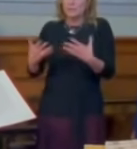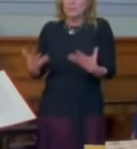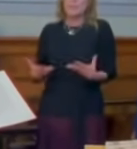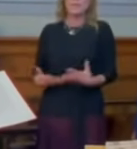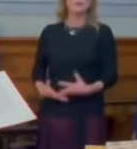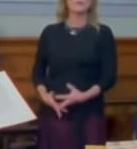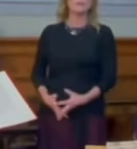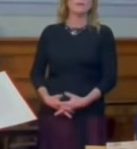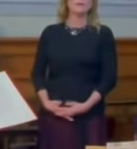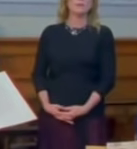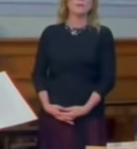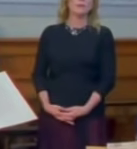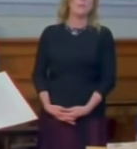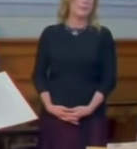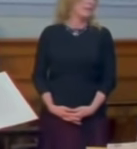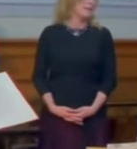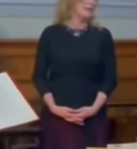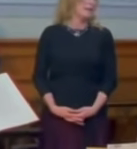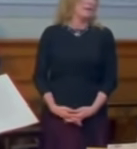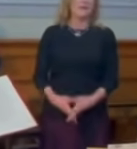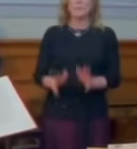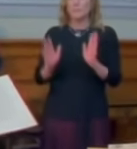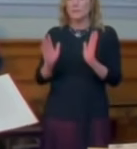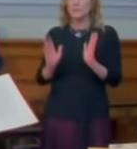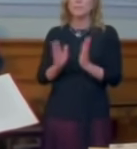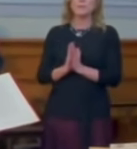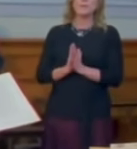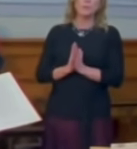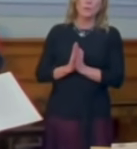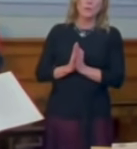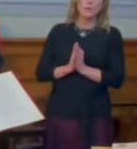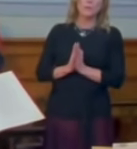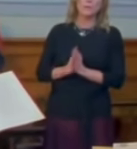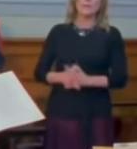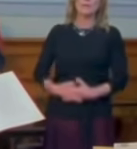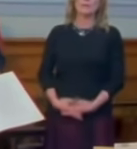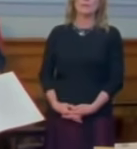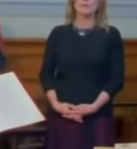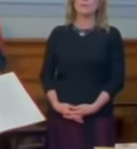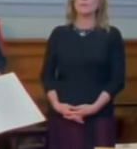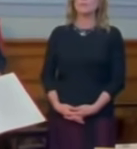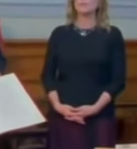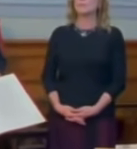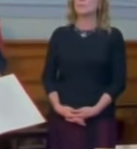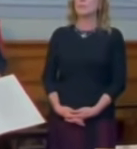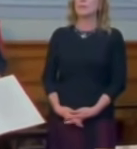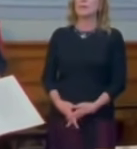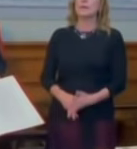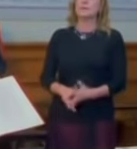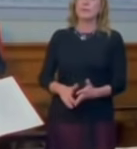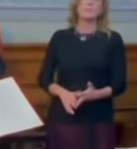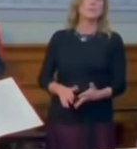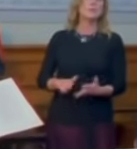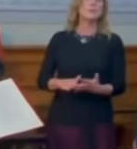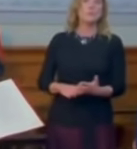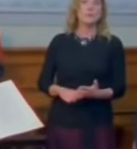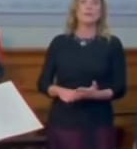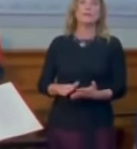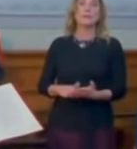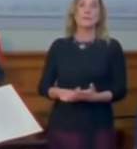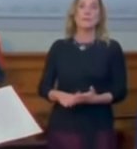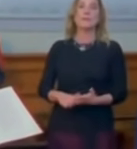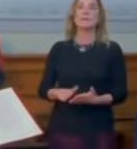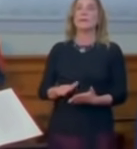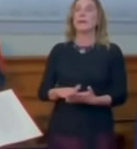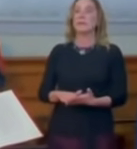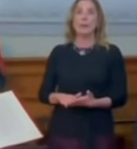que nos permitían comprender mejor el presente. Y aprovechando pues a otros gobiernos también que nos han ayudado muchísimo, Estados Unidos,